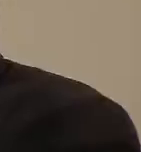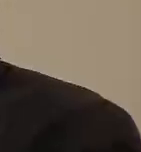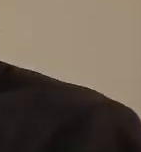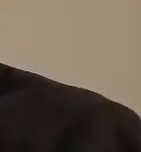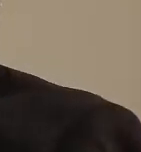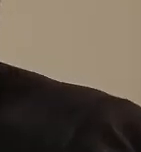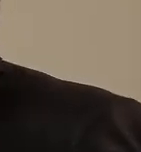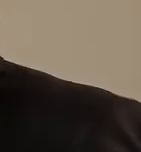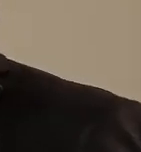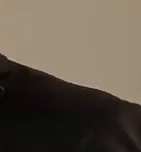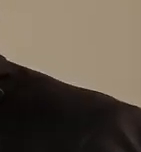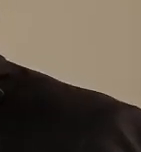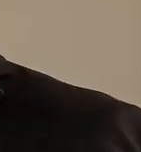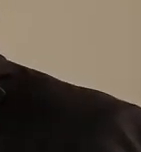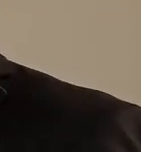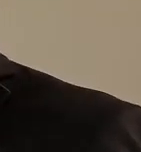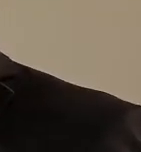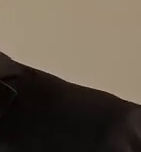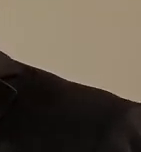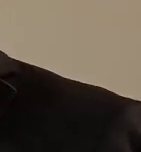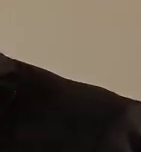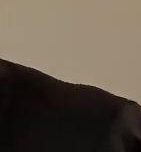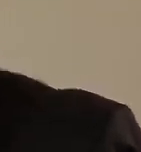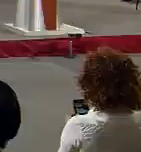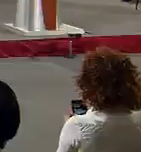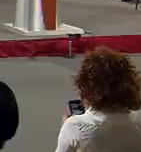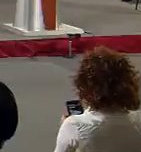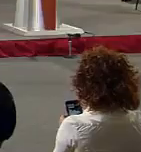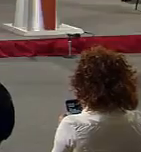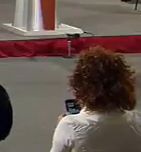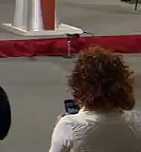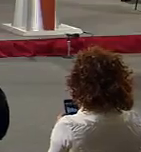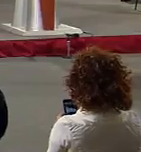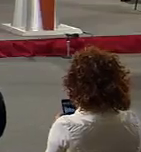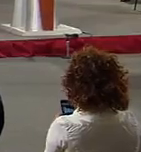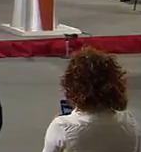Amén. Viva México.